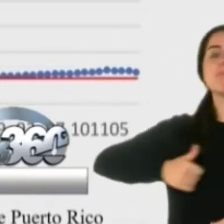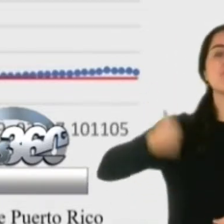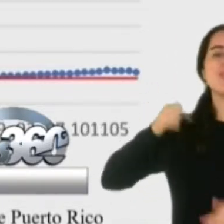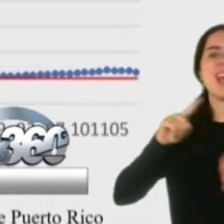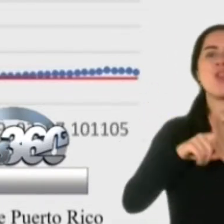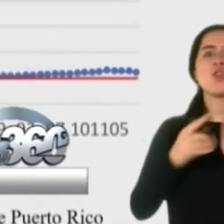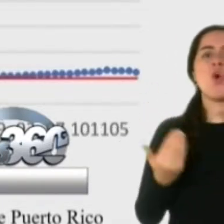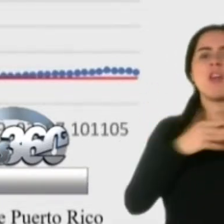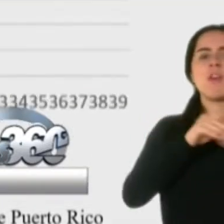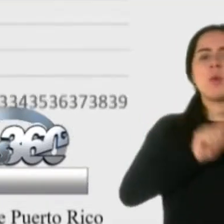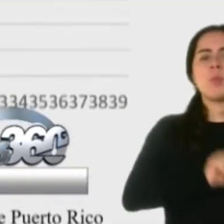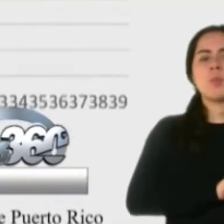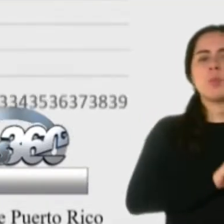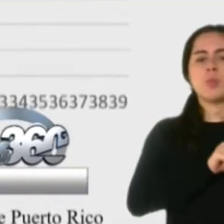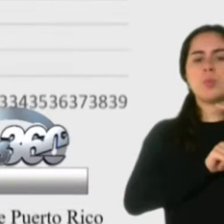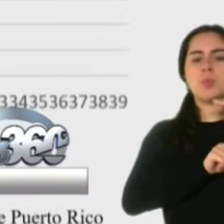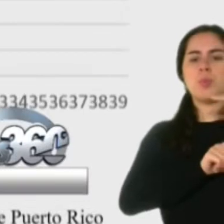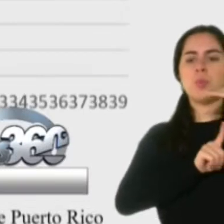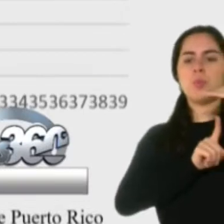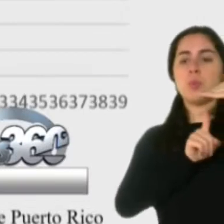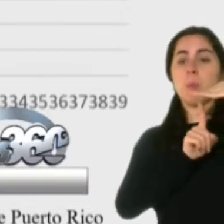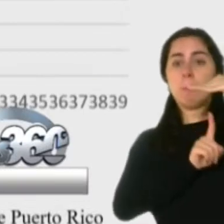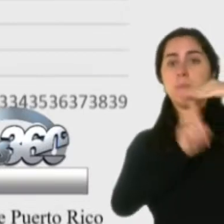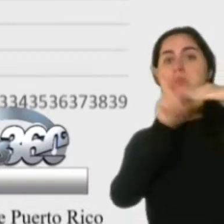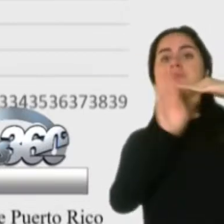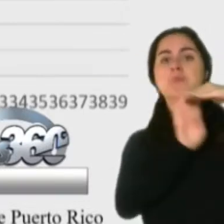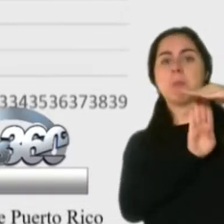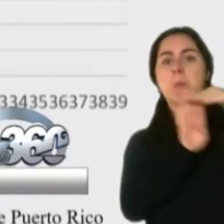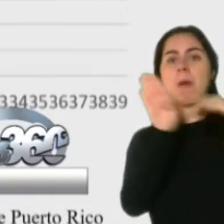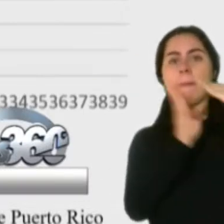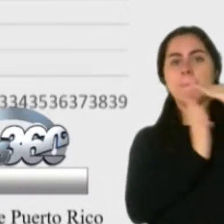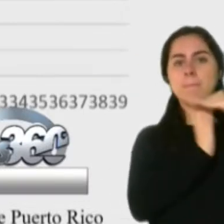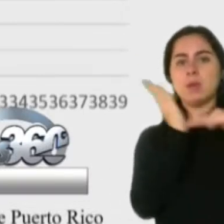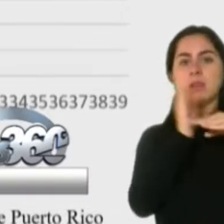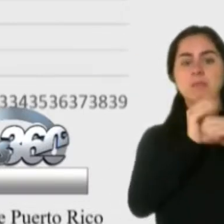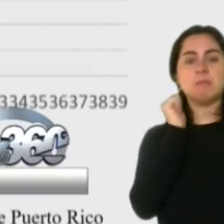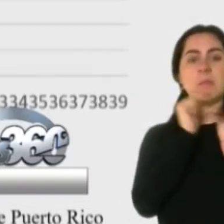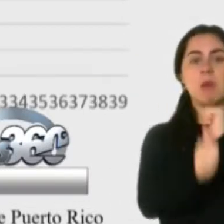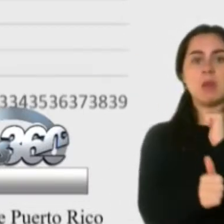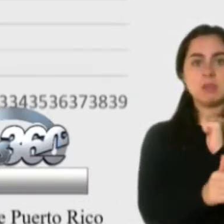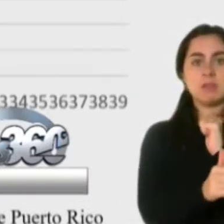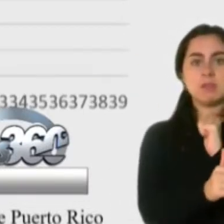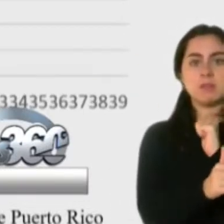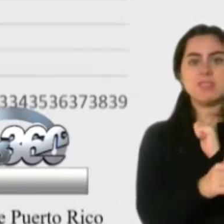diapositiva, vamos a ver las últimas semanas, lo vemos en esta, ¿no? Desde final de junio al